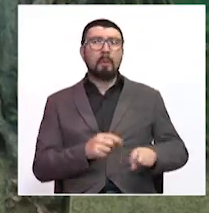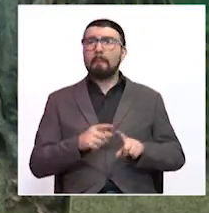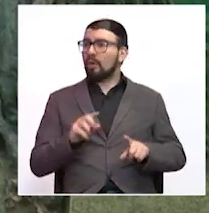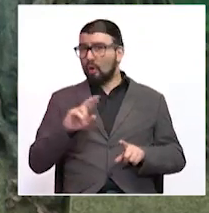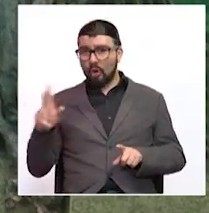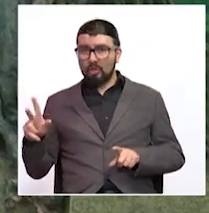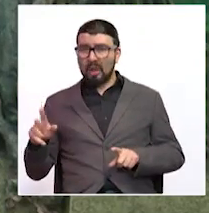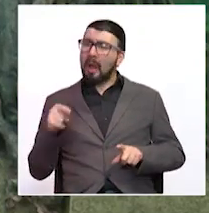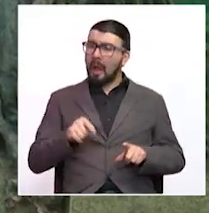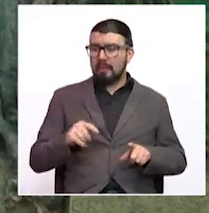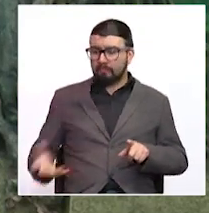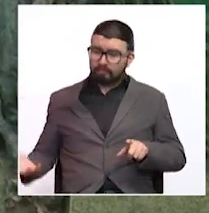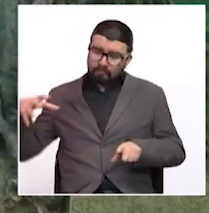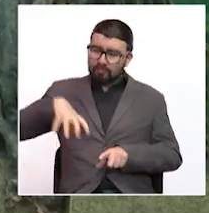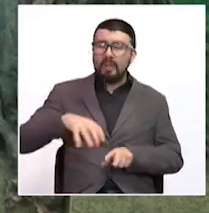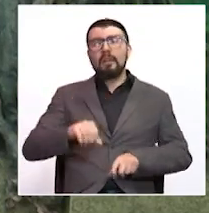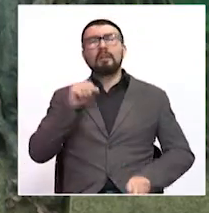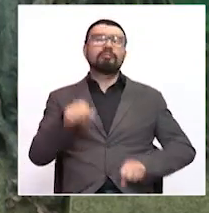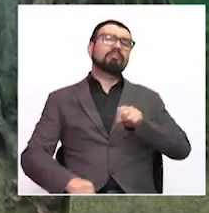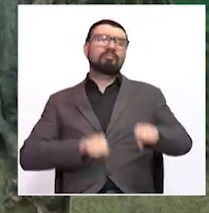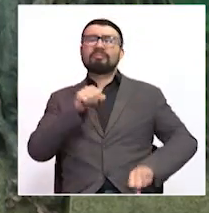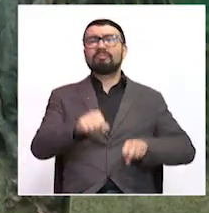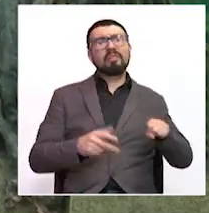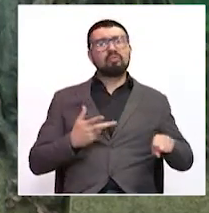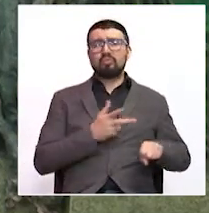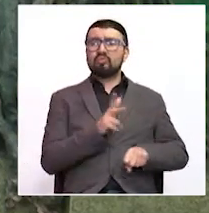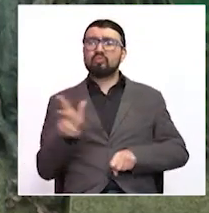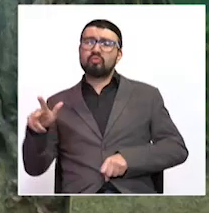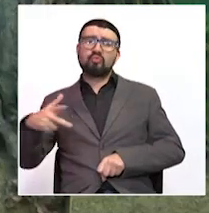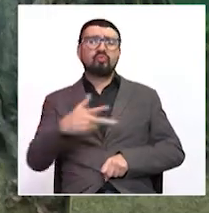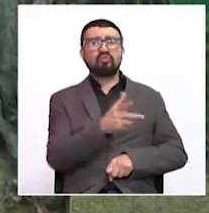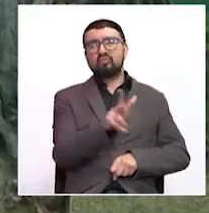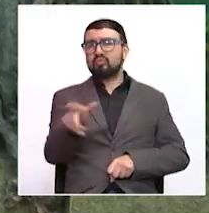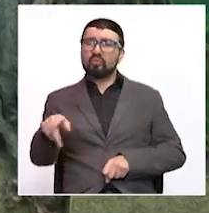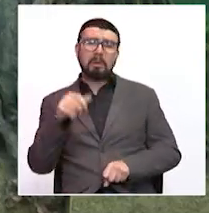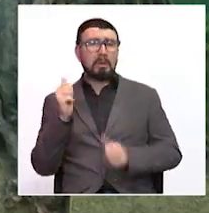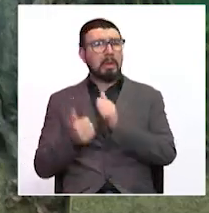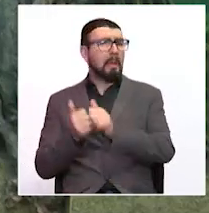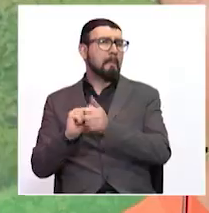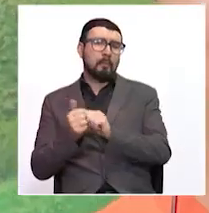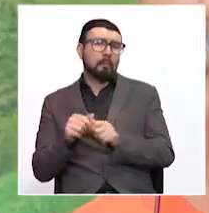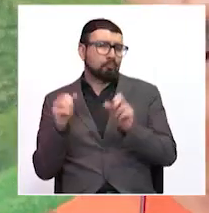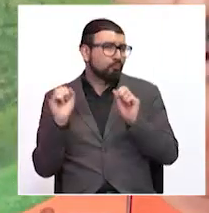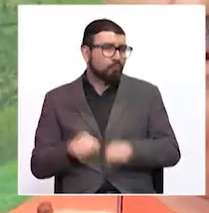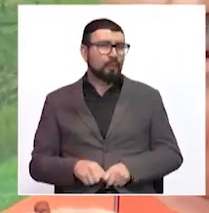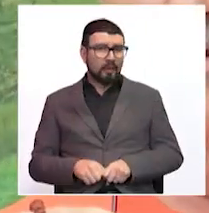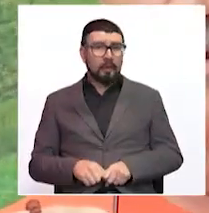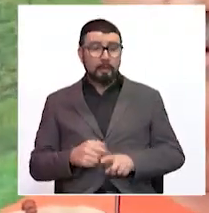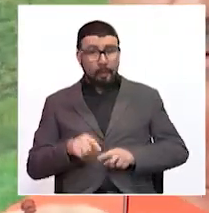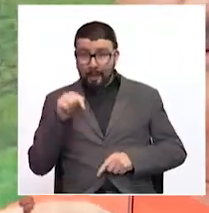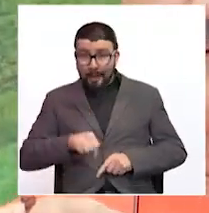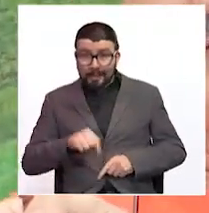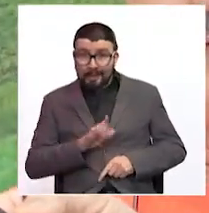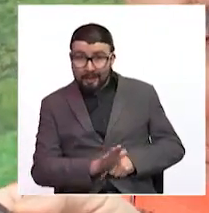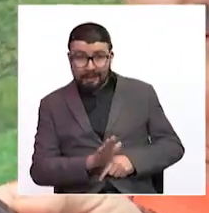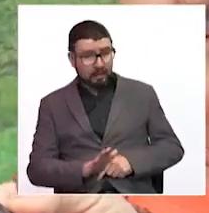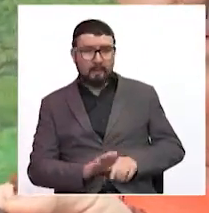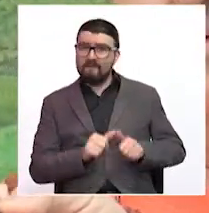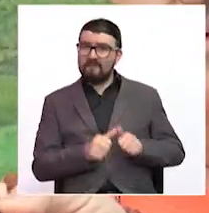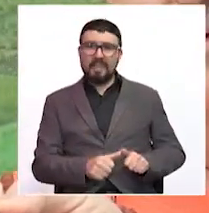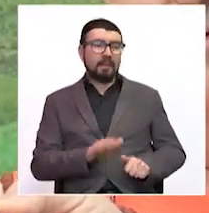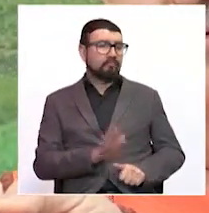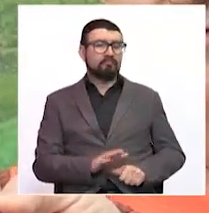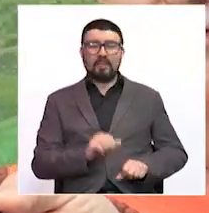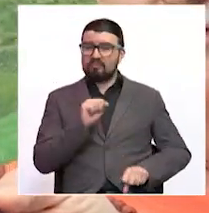desplazarse a los diferentes sitios donde están realizando la actividad deportiva y poder preparar el juego con la